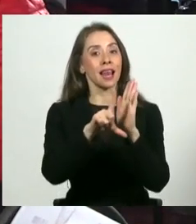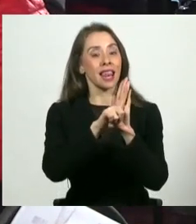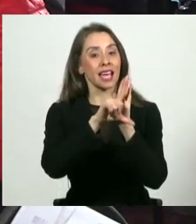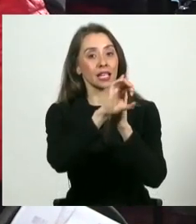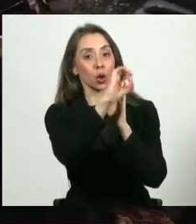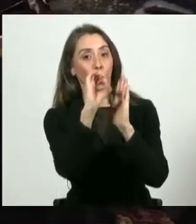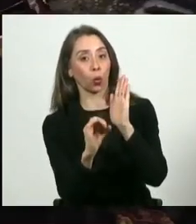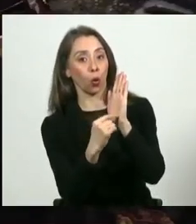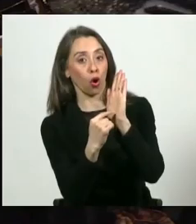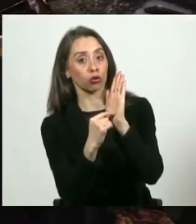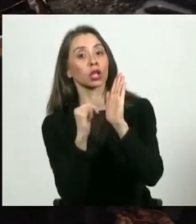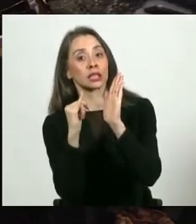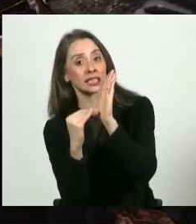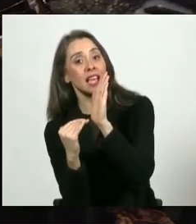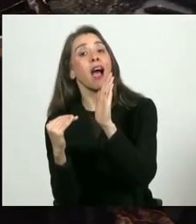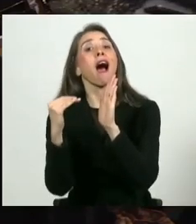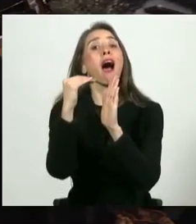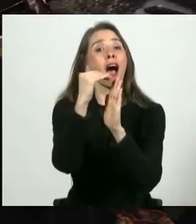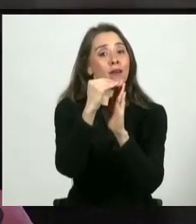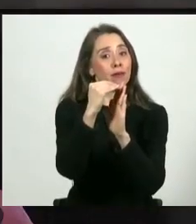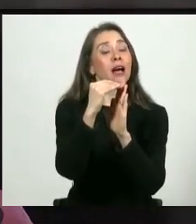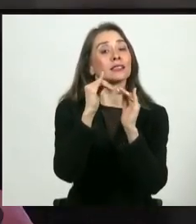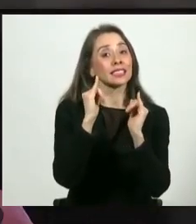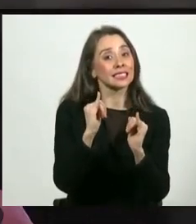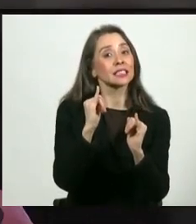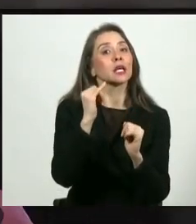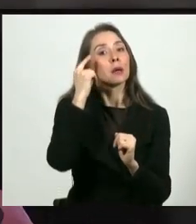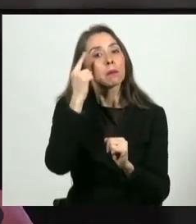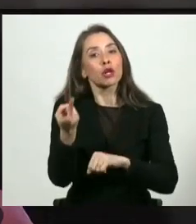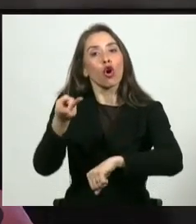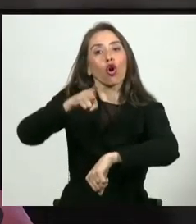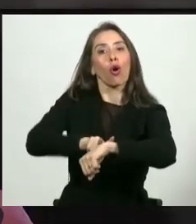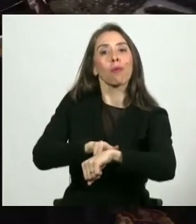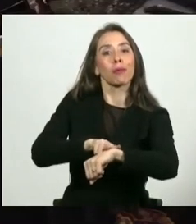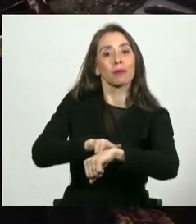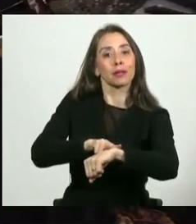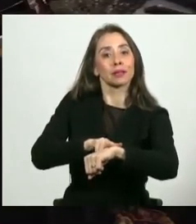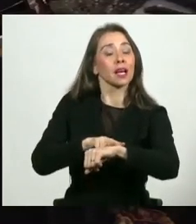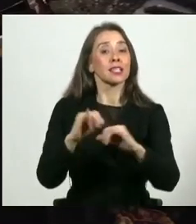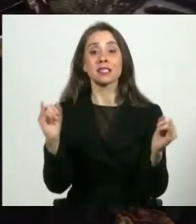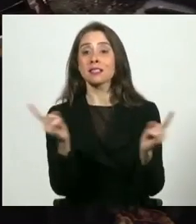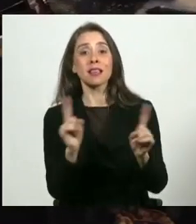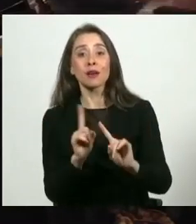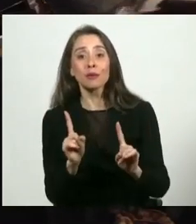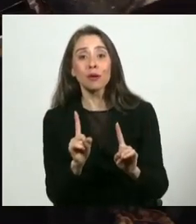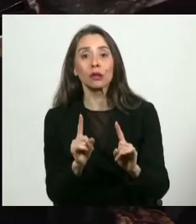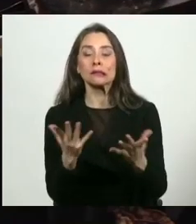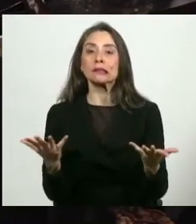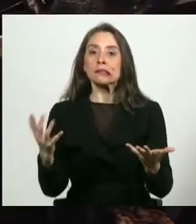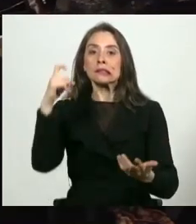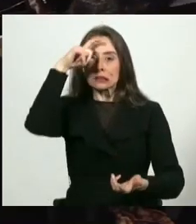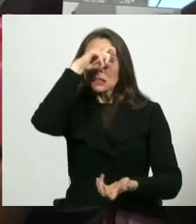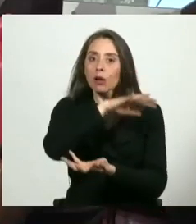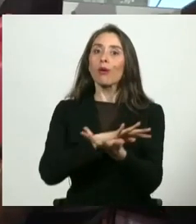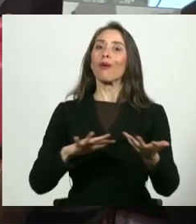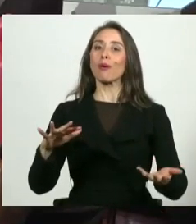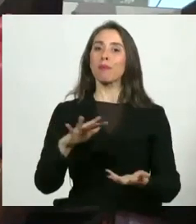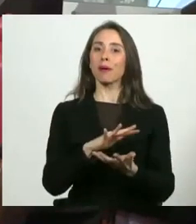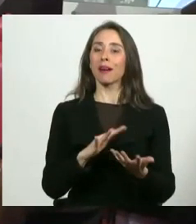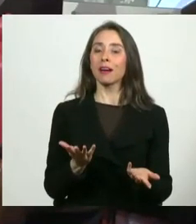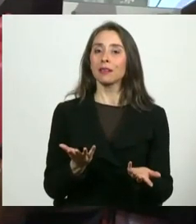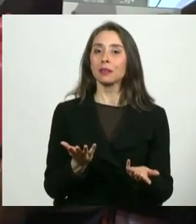es un avance importante en materia legislativa, pero debe ser complementada. Del caso contrario, es complejo, ¿ya? Es complejo